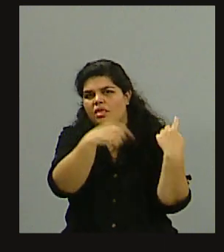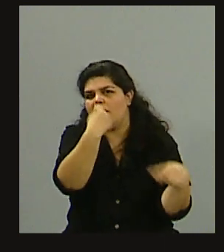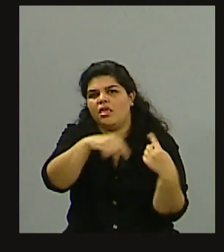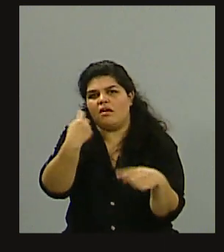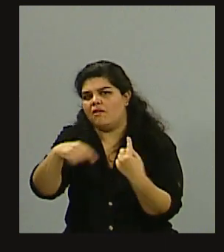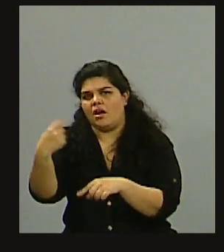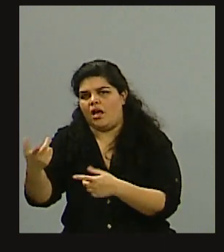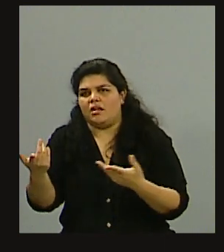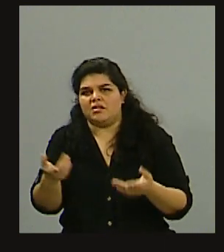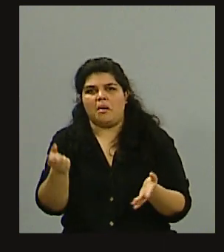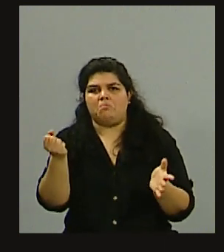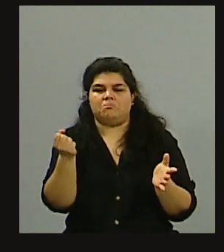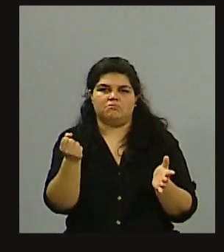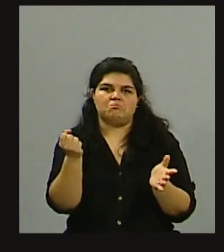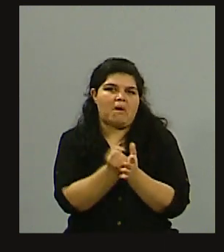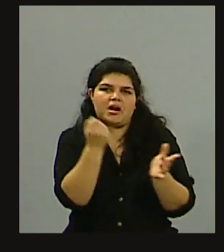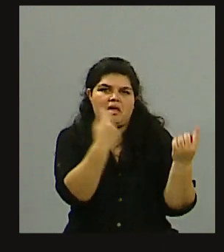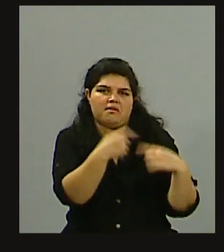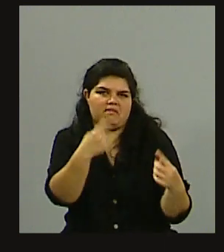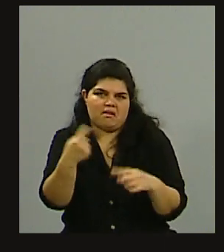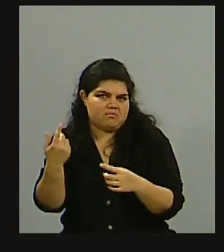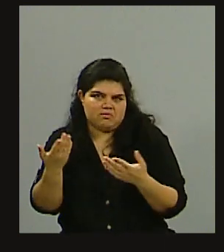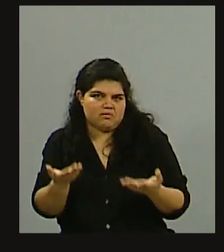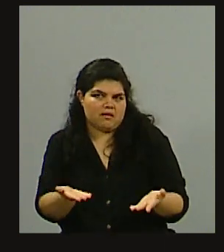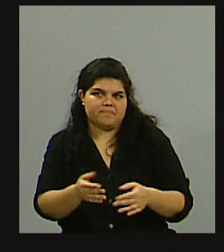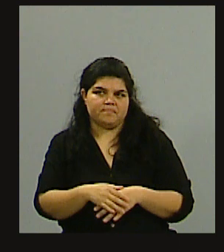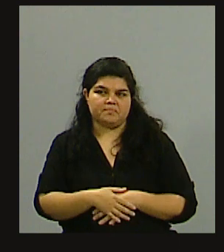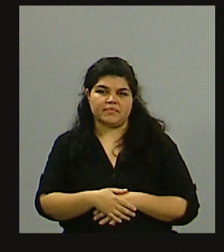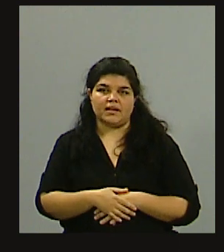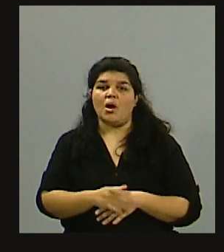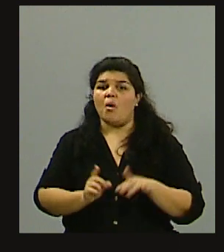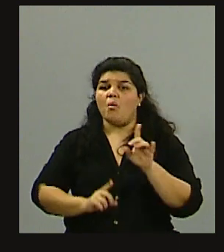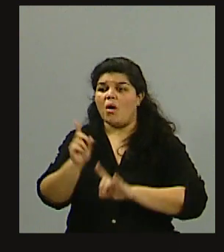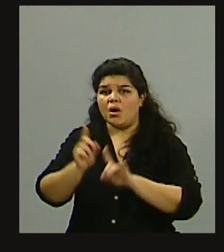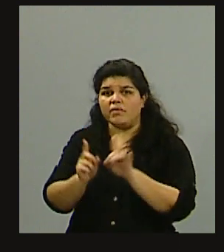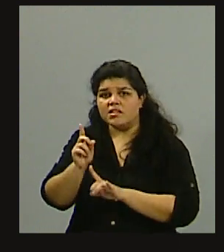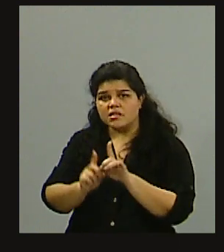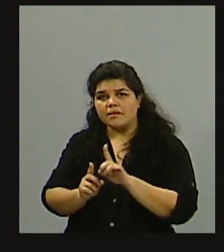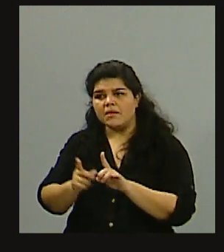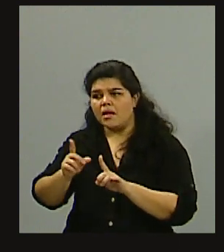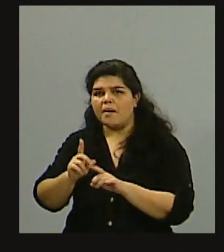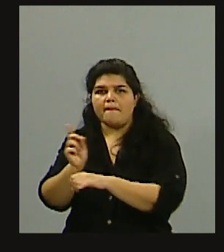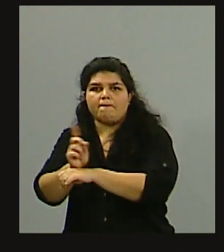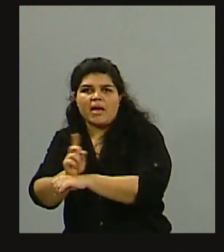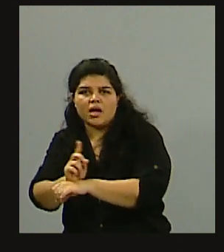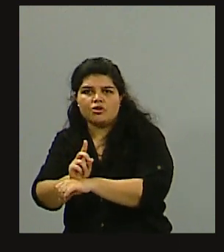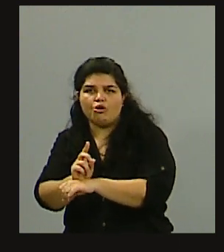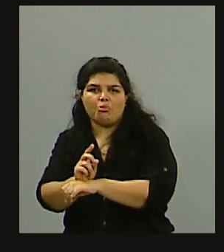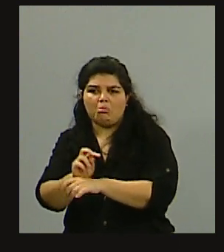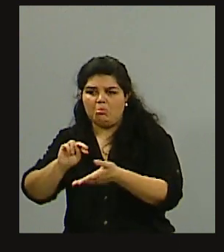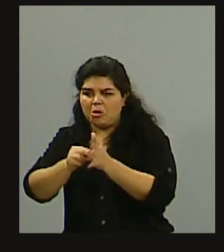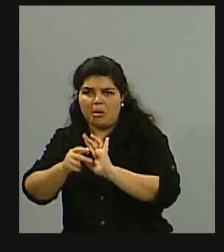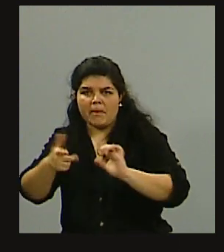montón de patologías que no están relacionadas a la raza o que son en pacientes gerontes o con alguna otra enfermedad sistémica que el animal queda